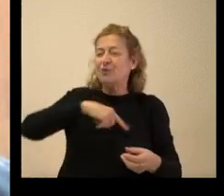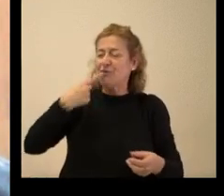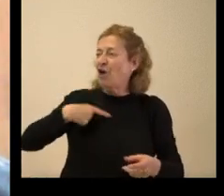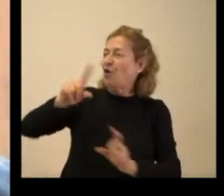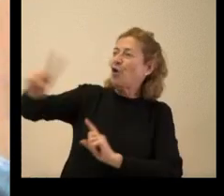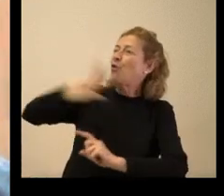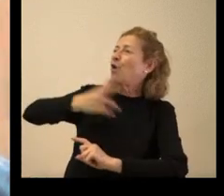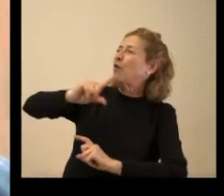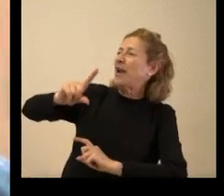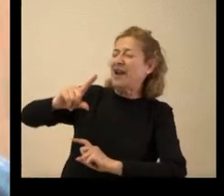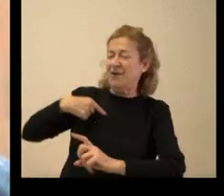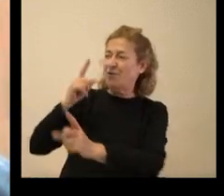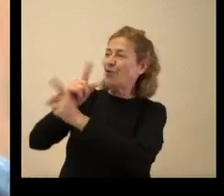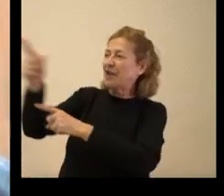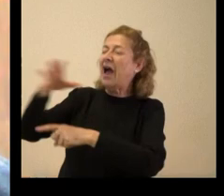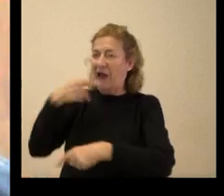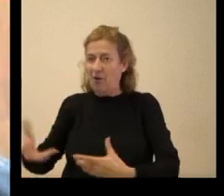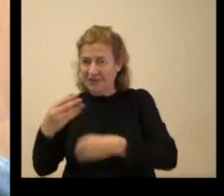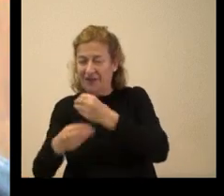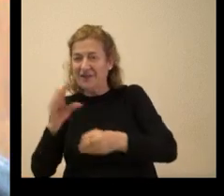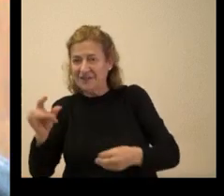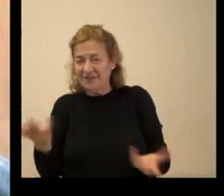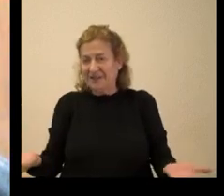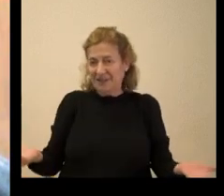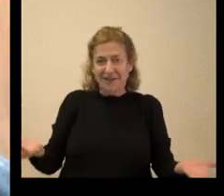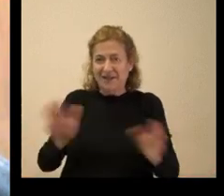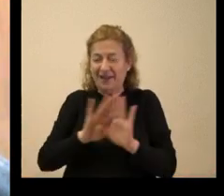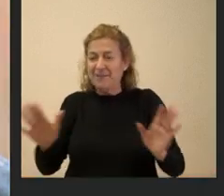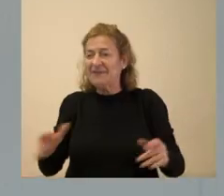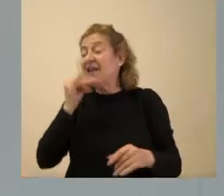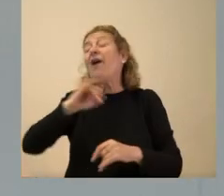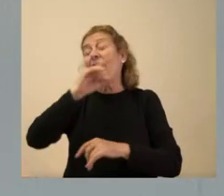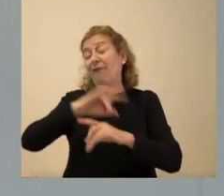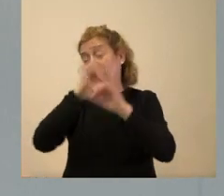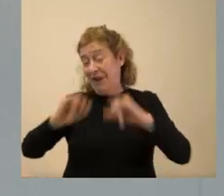por parte del gobierno de la junta de Castilla gracias